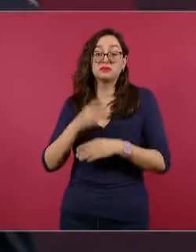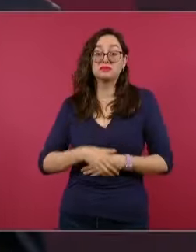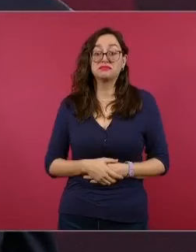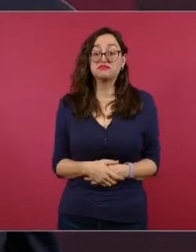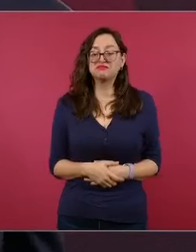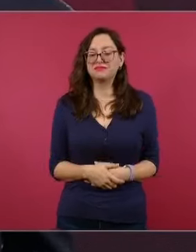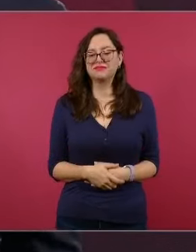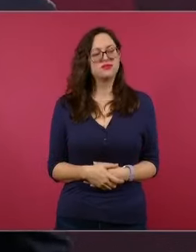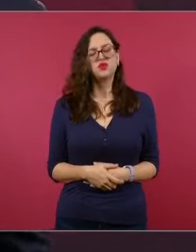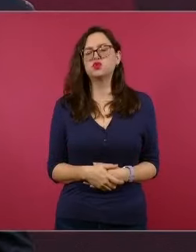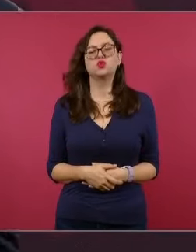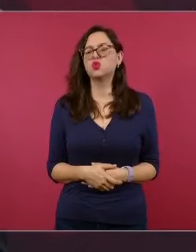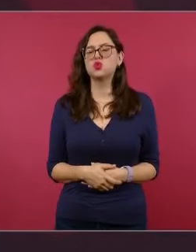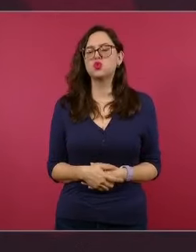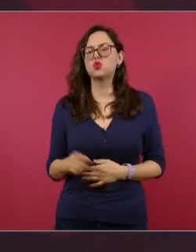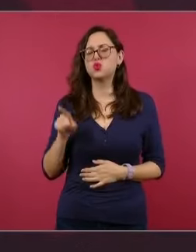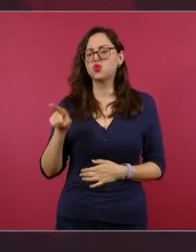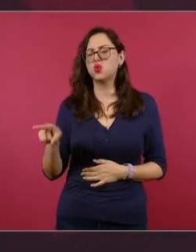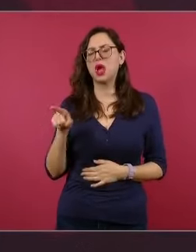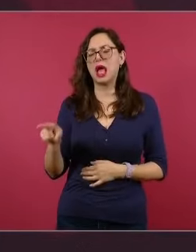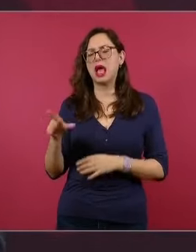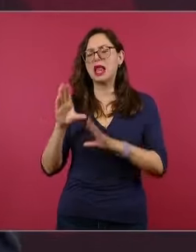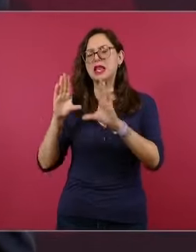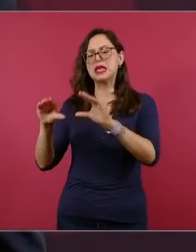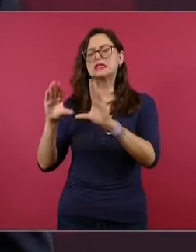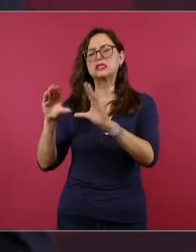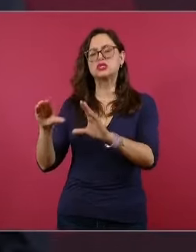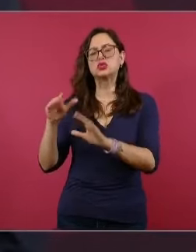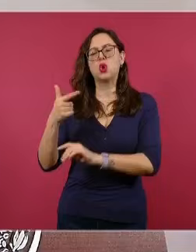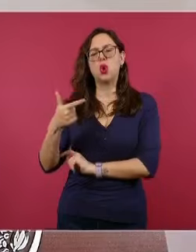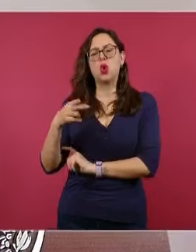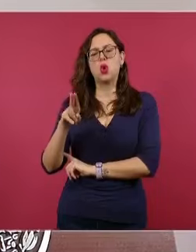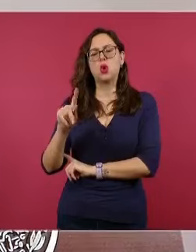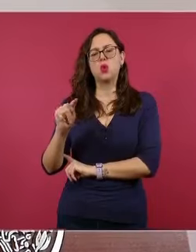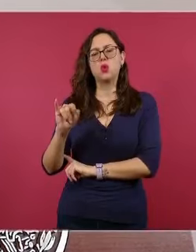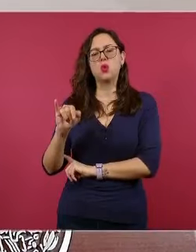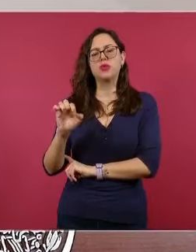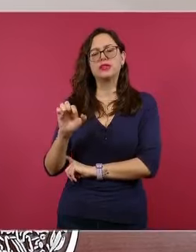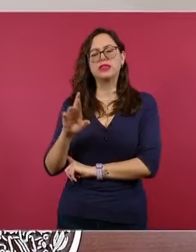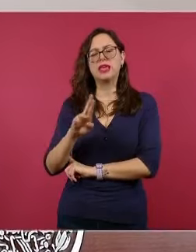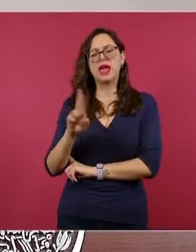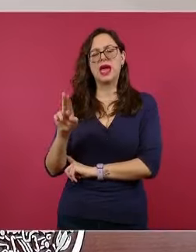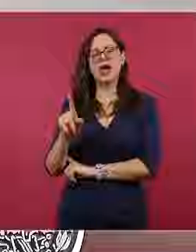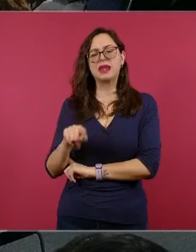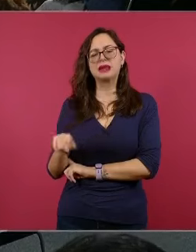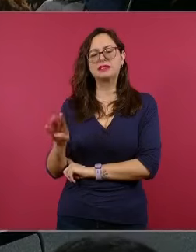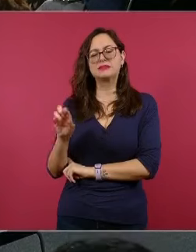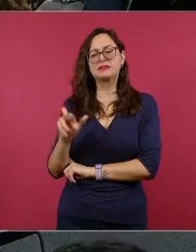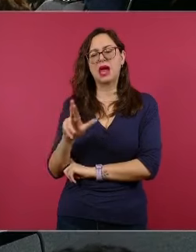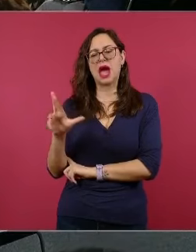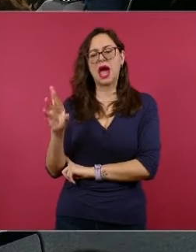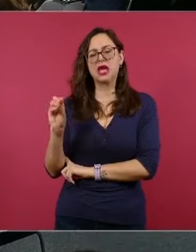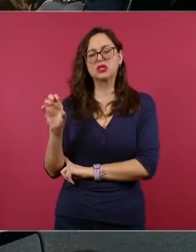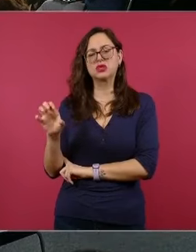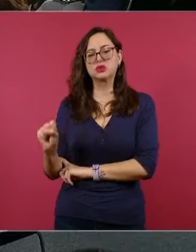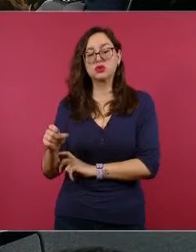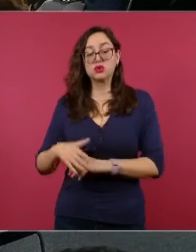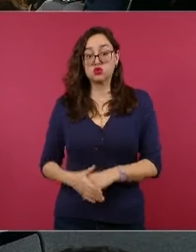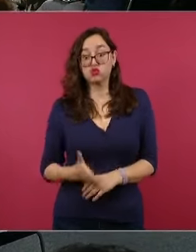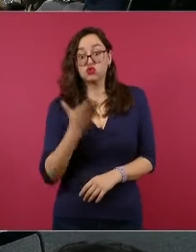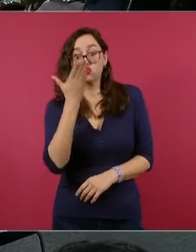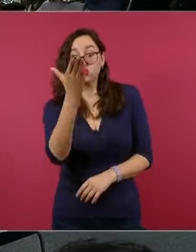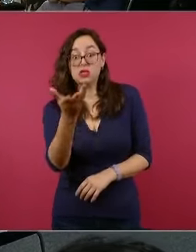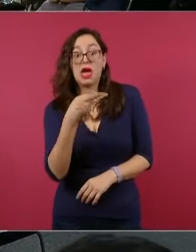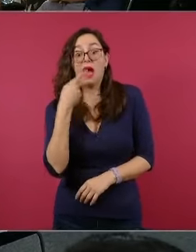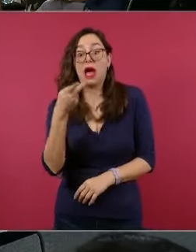política lo ó Gutiérrez barrios Ah o sea y Pero entonces usted cómo las aprendió esas frases Porque